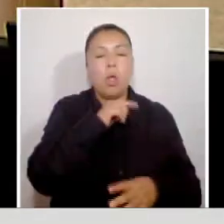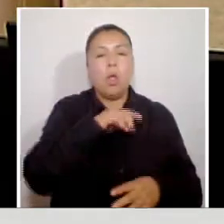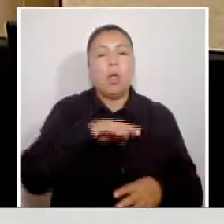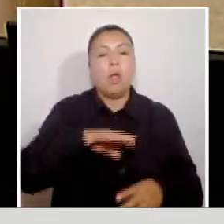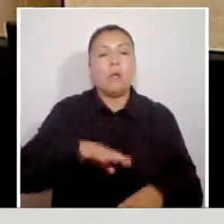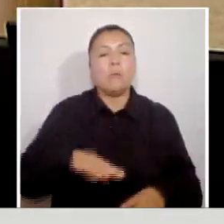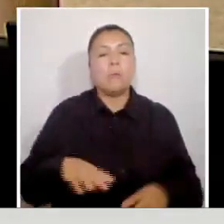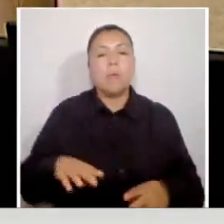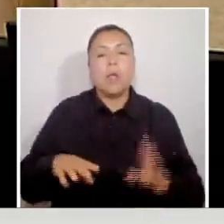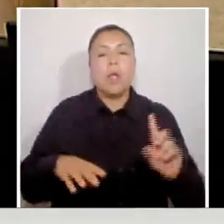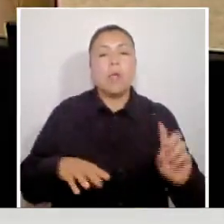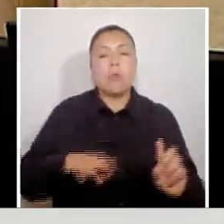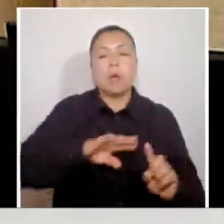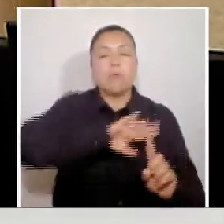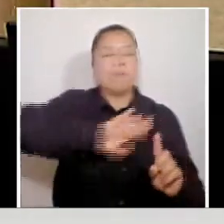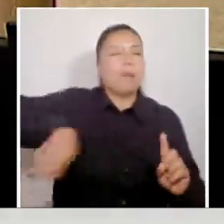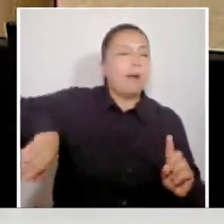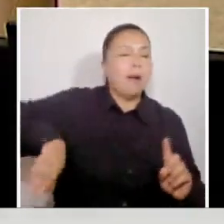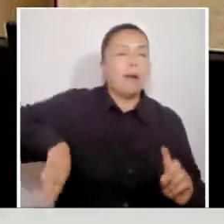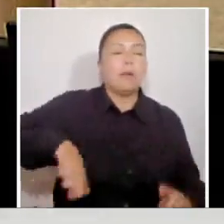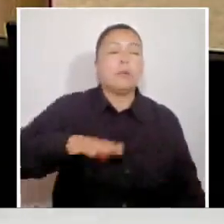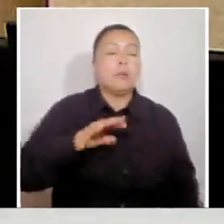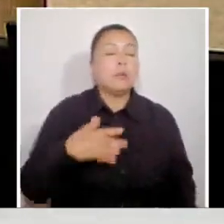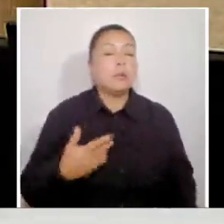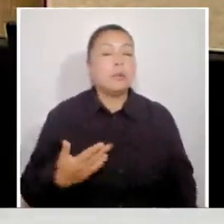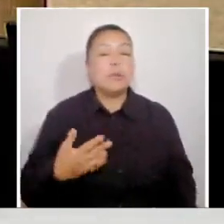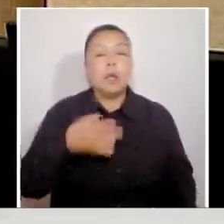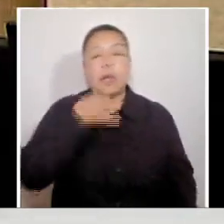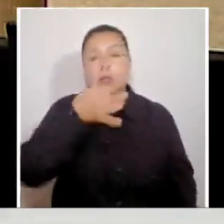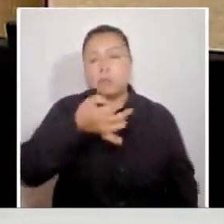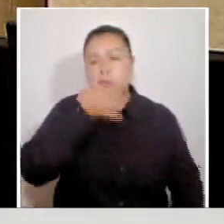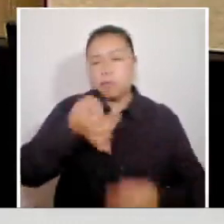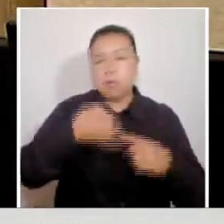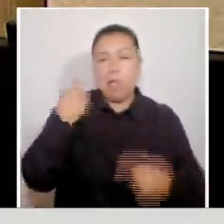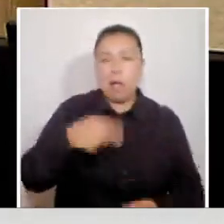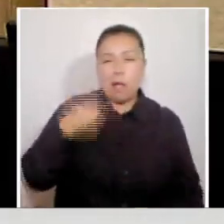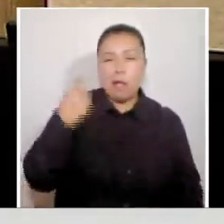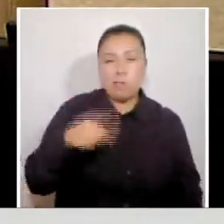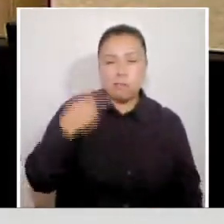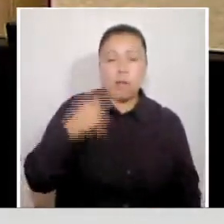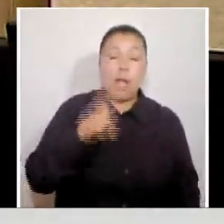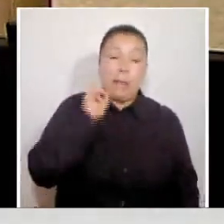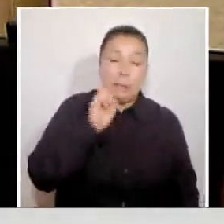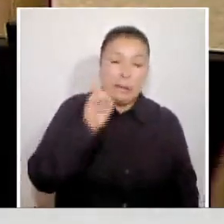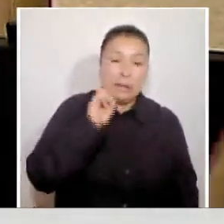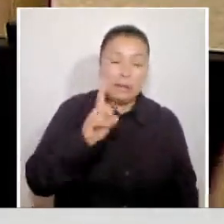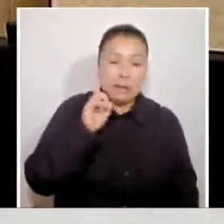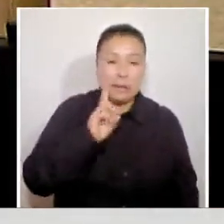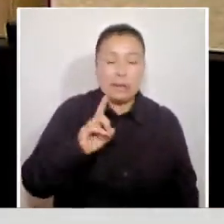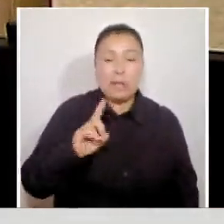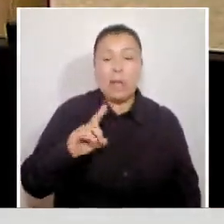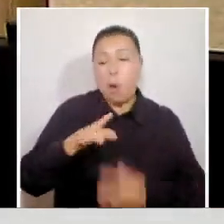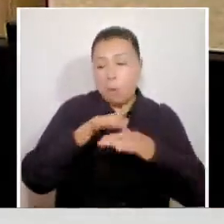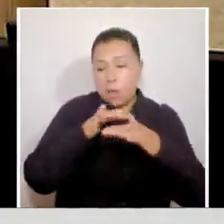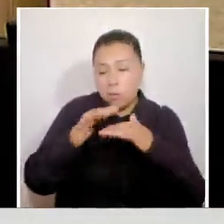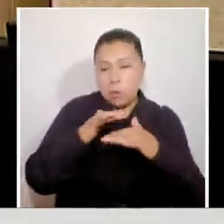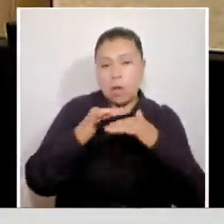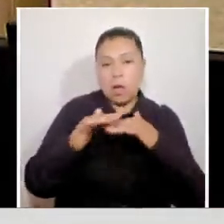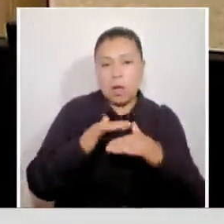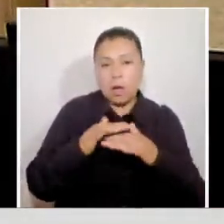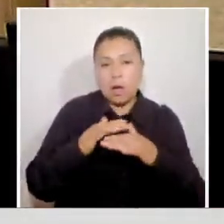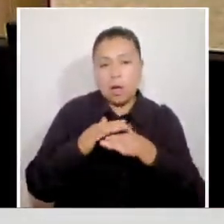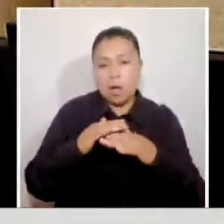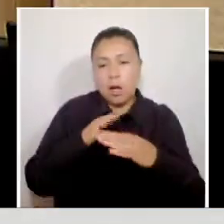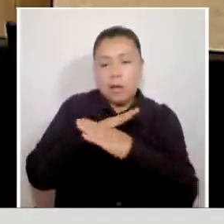hijo o hija hacer comentarios negativos mentir o manipular la realidad bloquear la comunicación